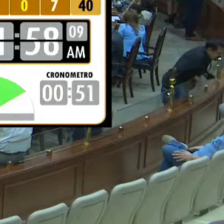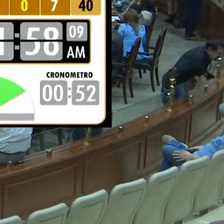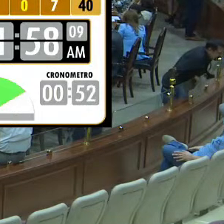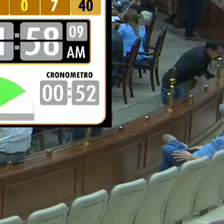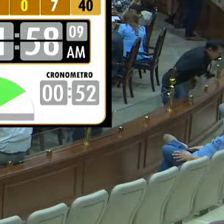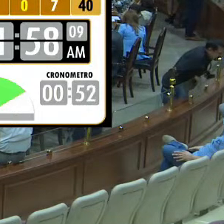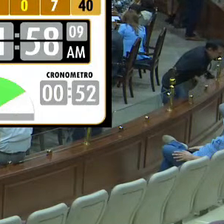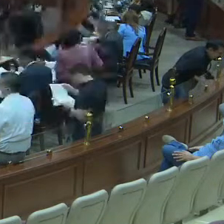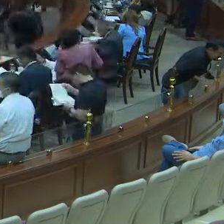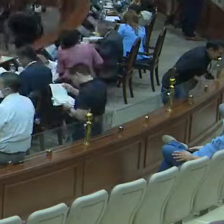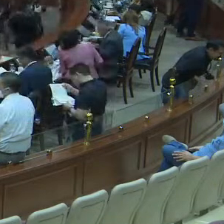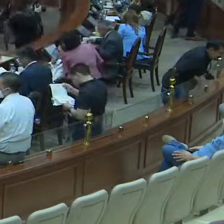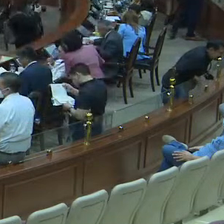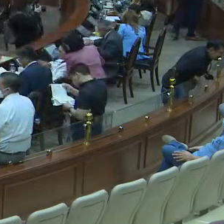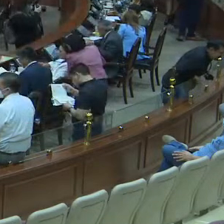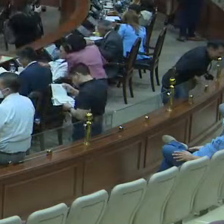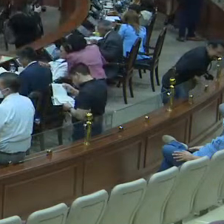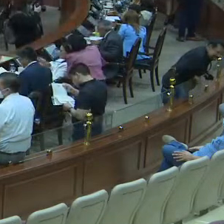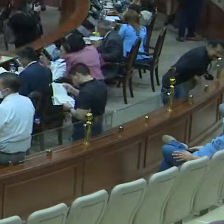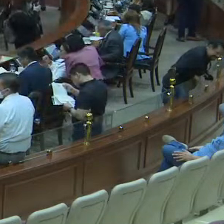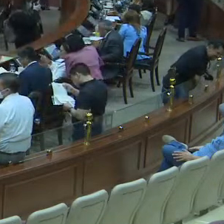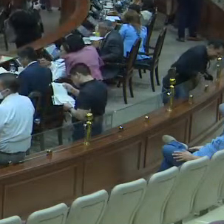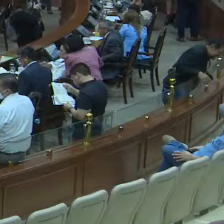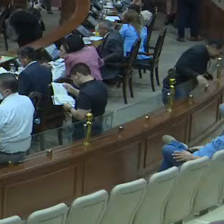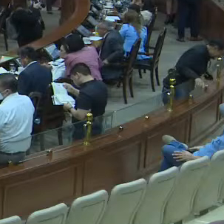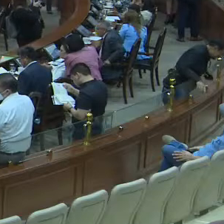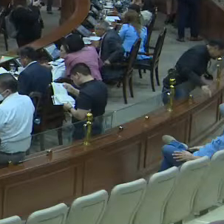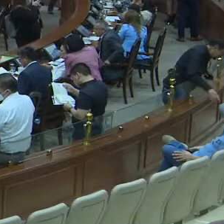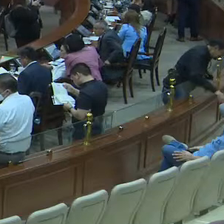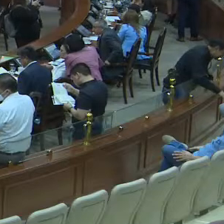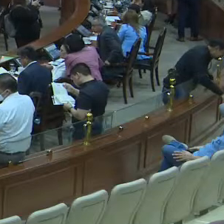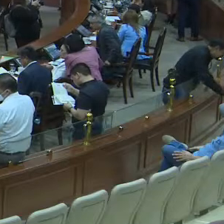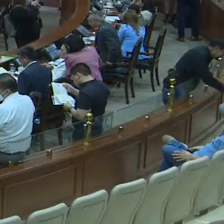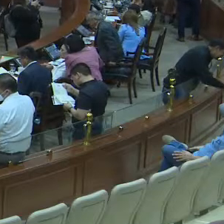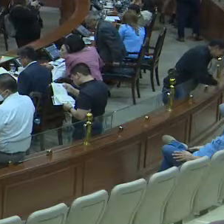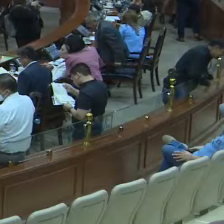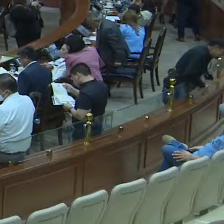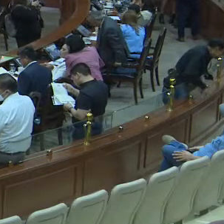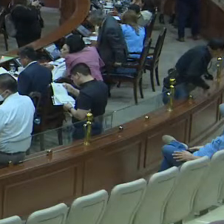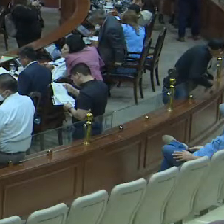La secretaría informará el resultado de la votación.